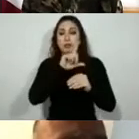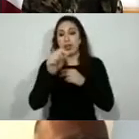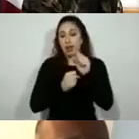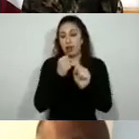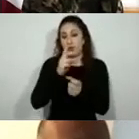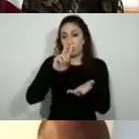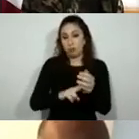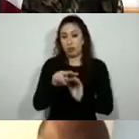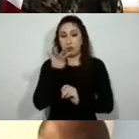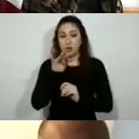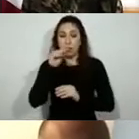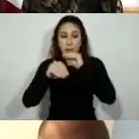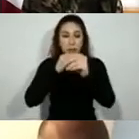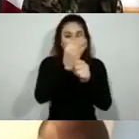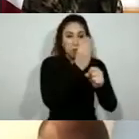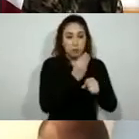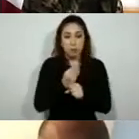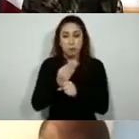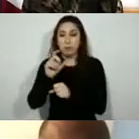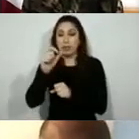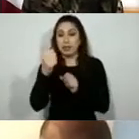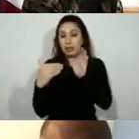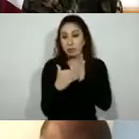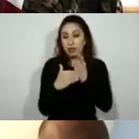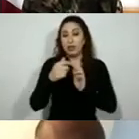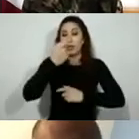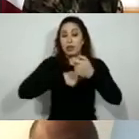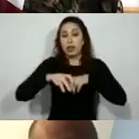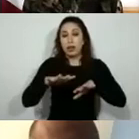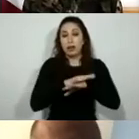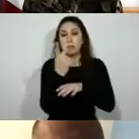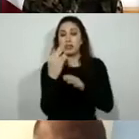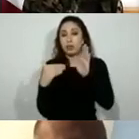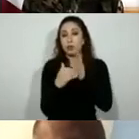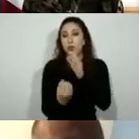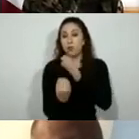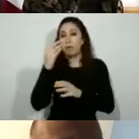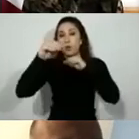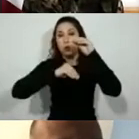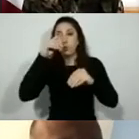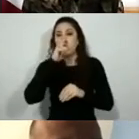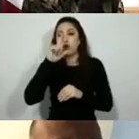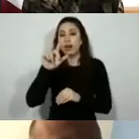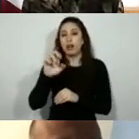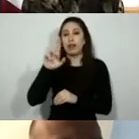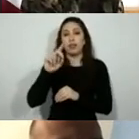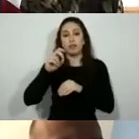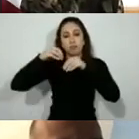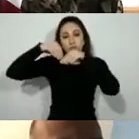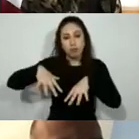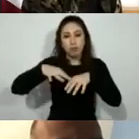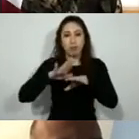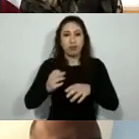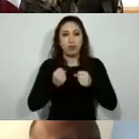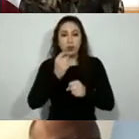a 26,000 y sustituimos 25,000 nuevas luminarias con tecnología LED. Para el segundo año,